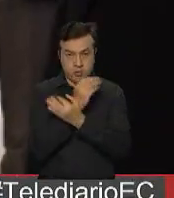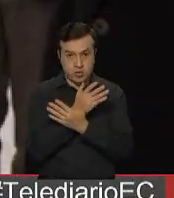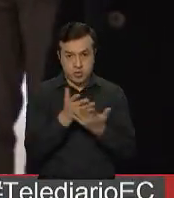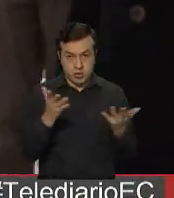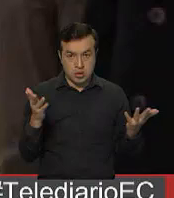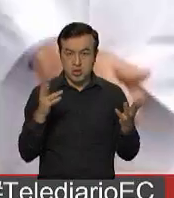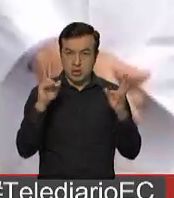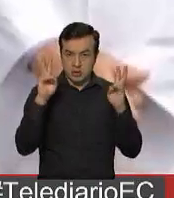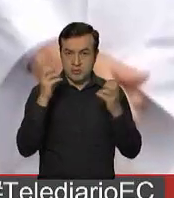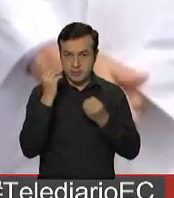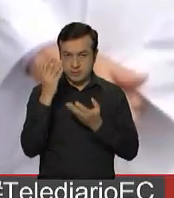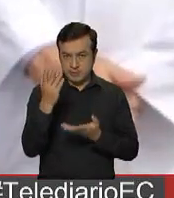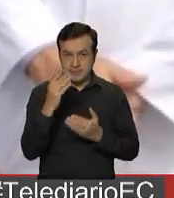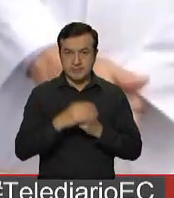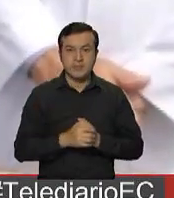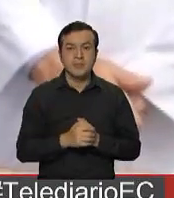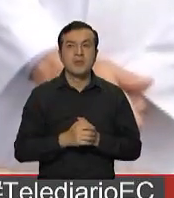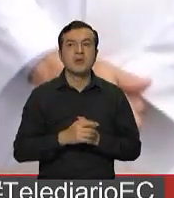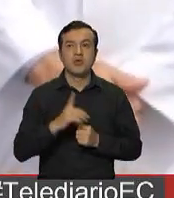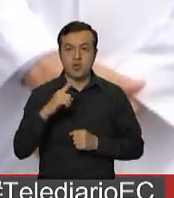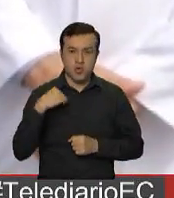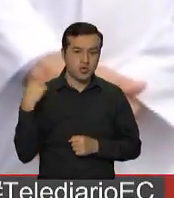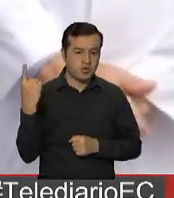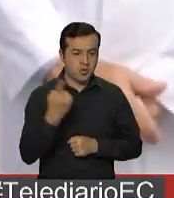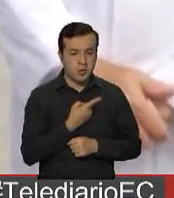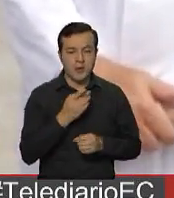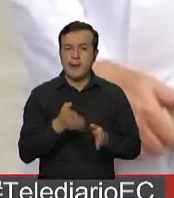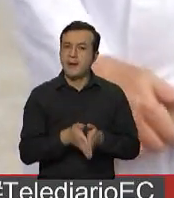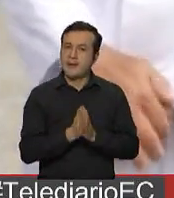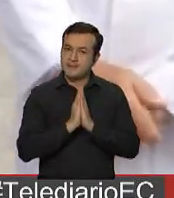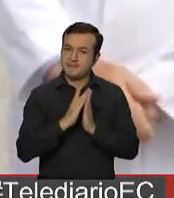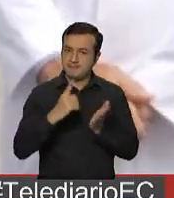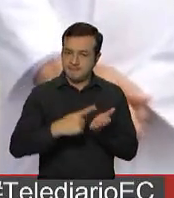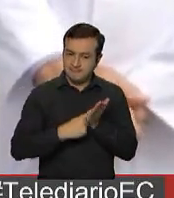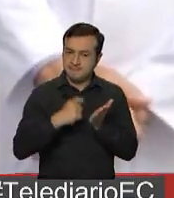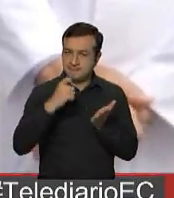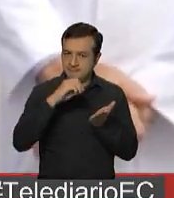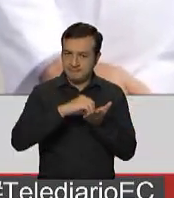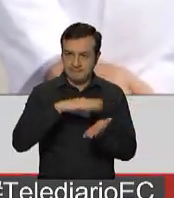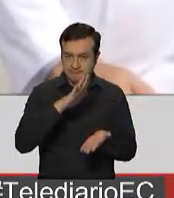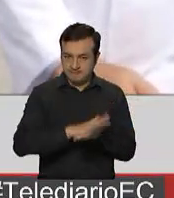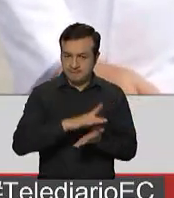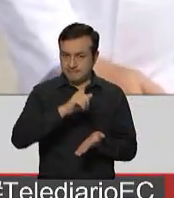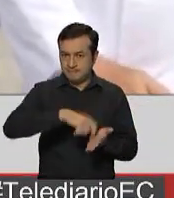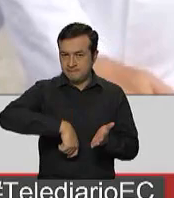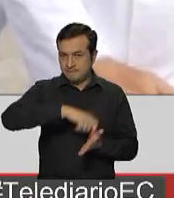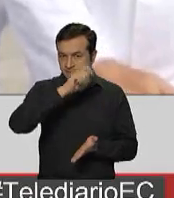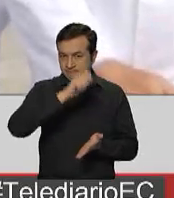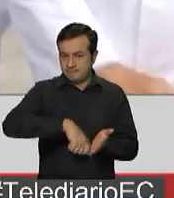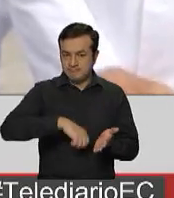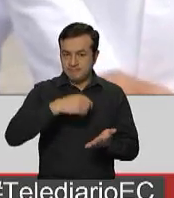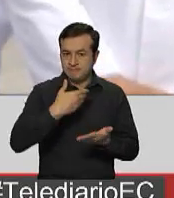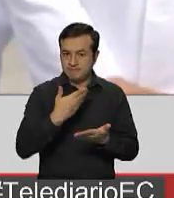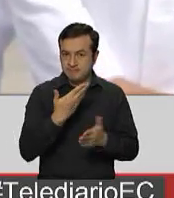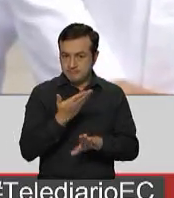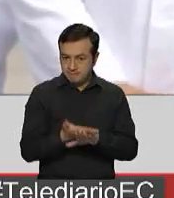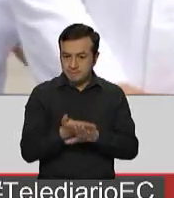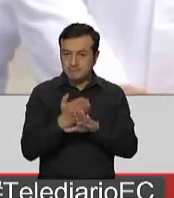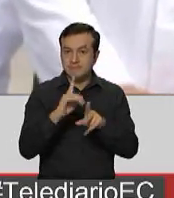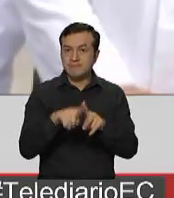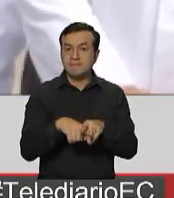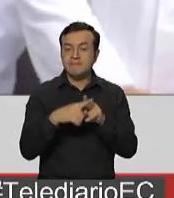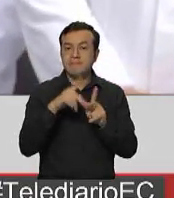refirió al respecto. Nuestra petición formal escrita, porque debe quedar firmada, entrará a